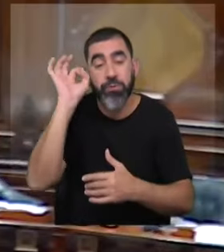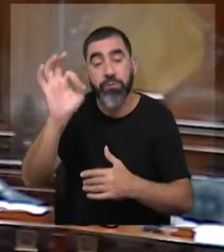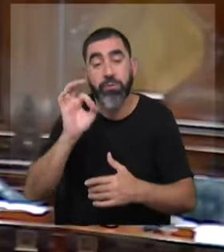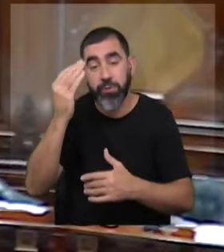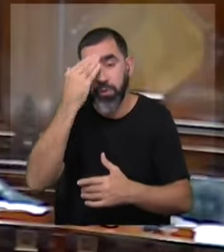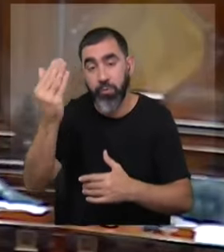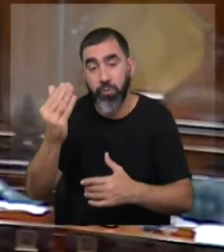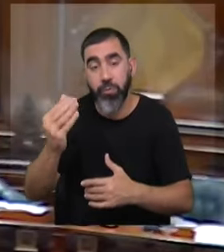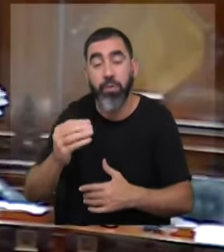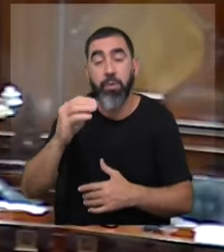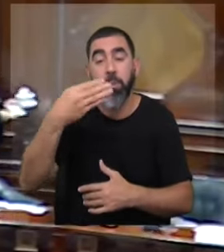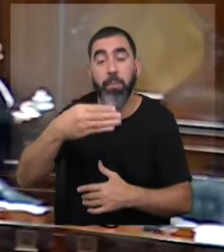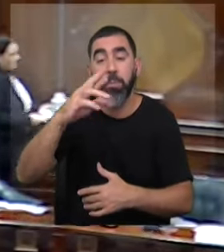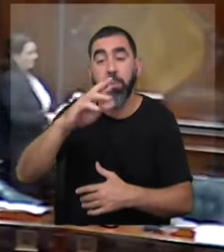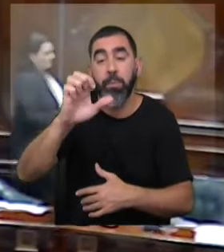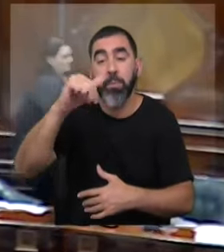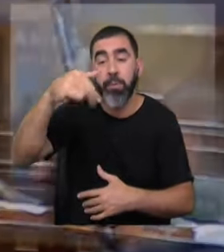Frente Amplista Eduardo Brenta.